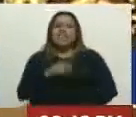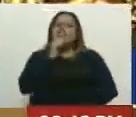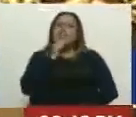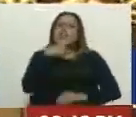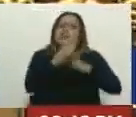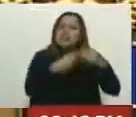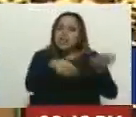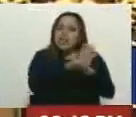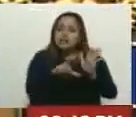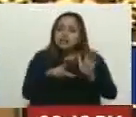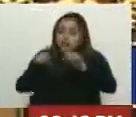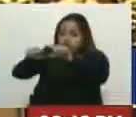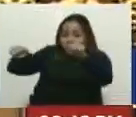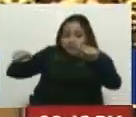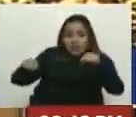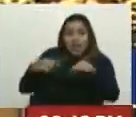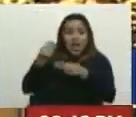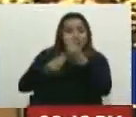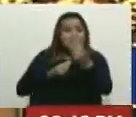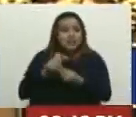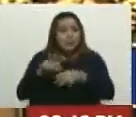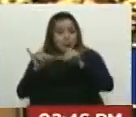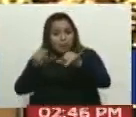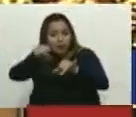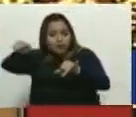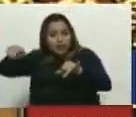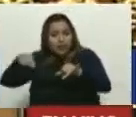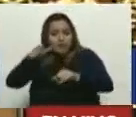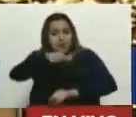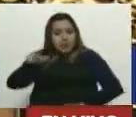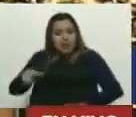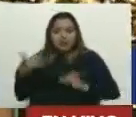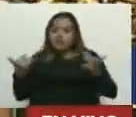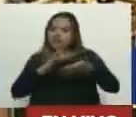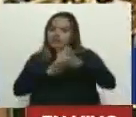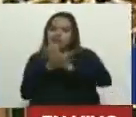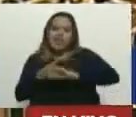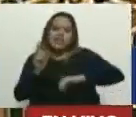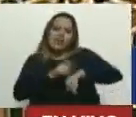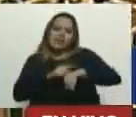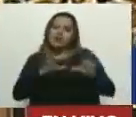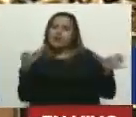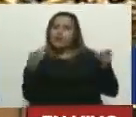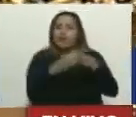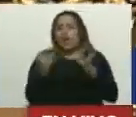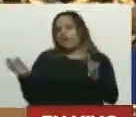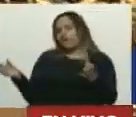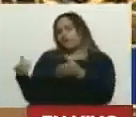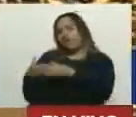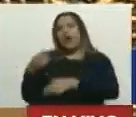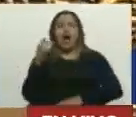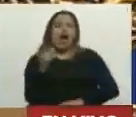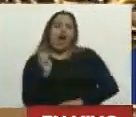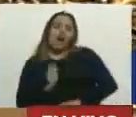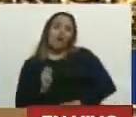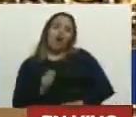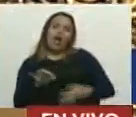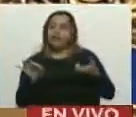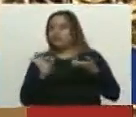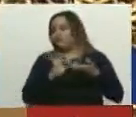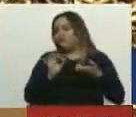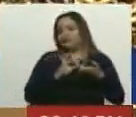Ya la están haciendo ustedes. Aquí ya se acabó el tiempo donde se reunían bufetes y abogados, y esos bufetes de